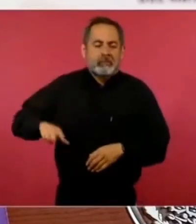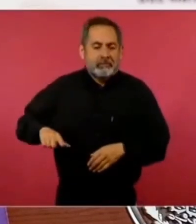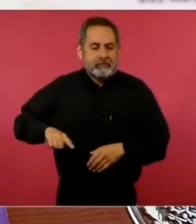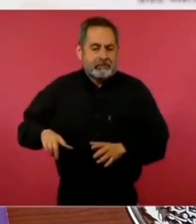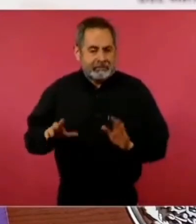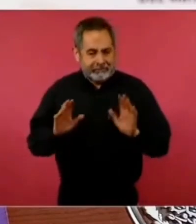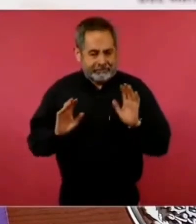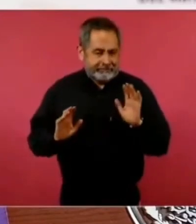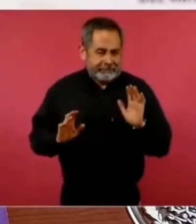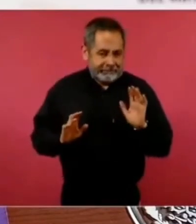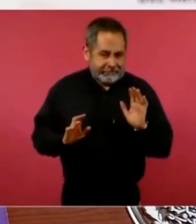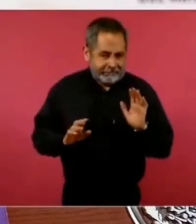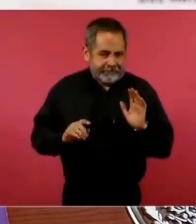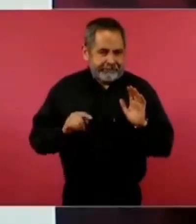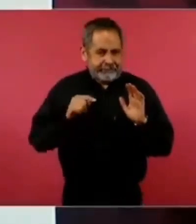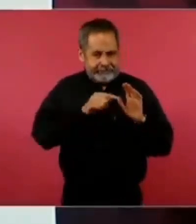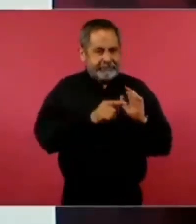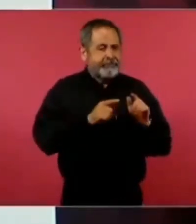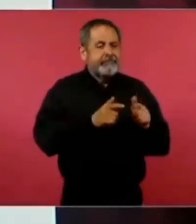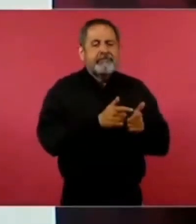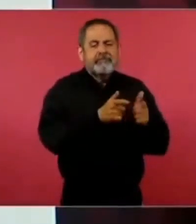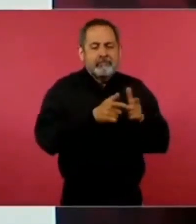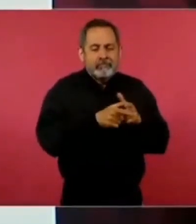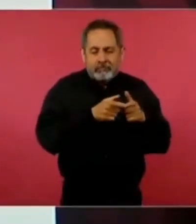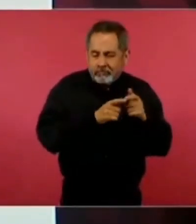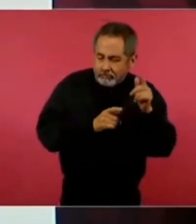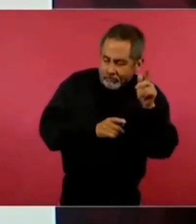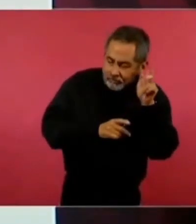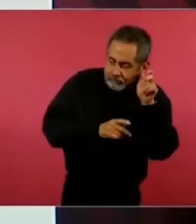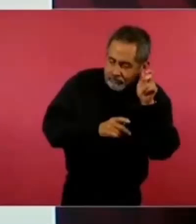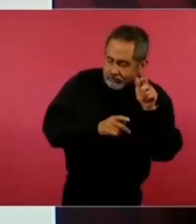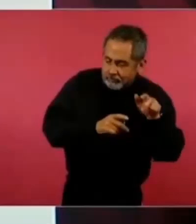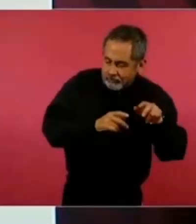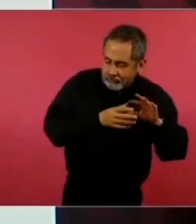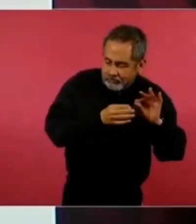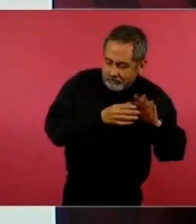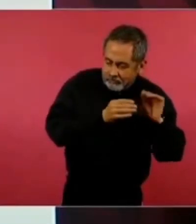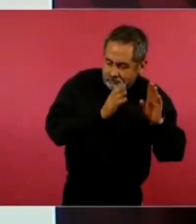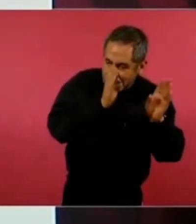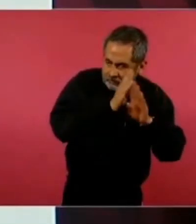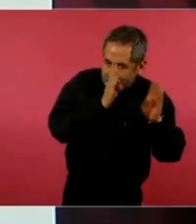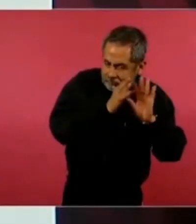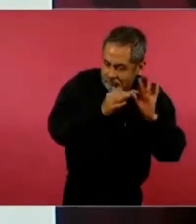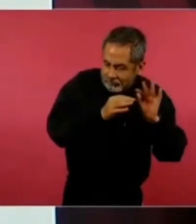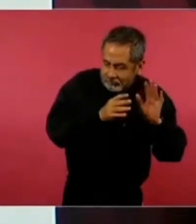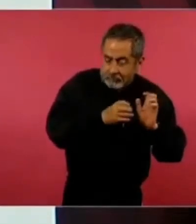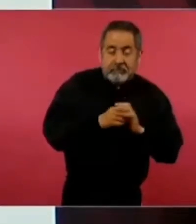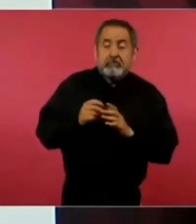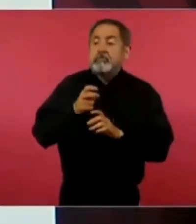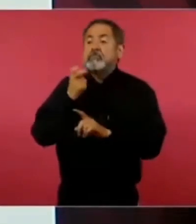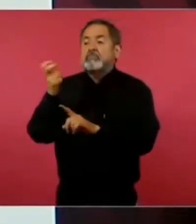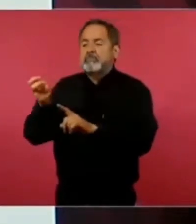a este grupo de la delincuencia organizada,